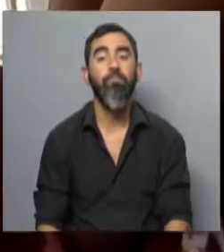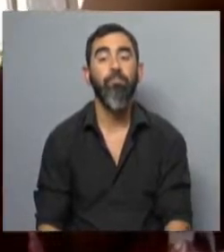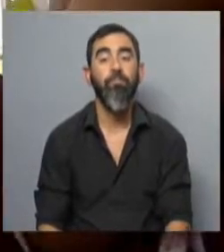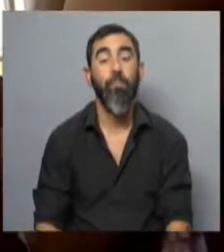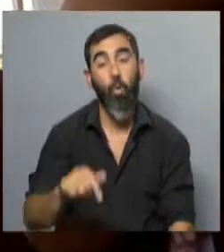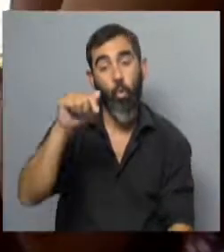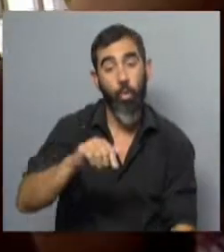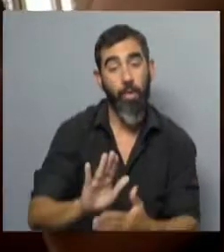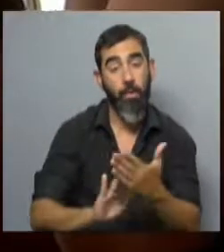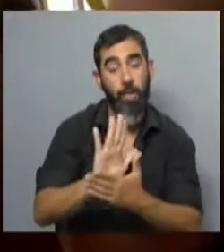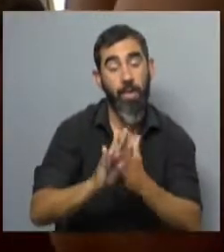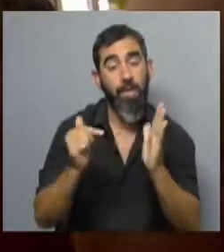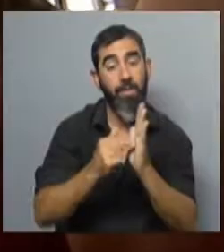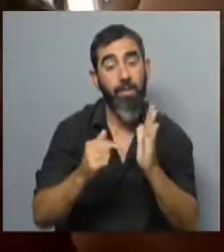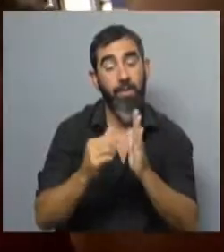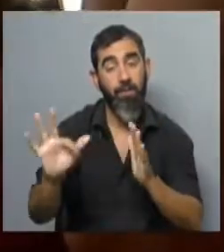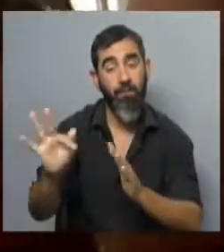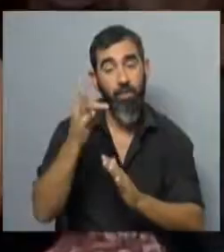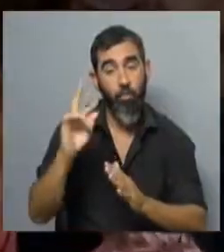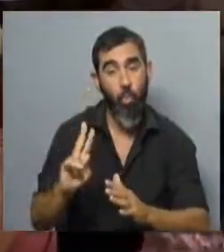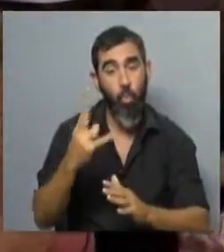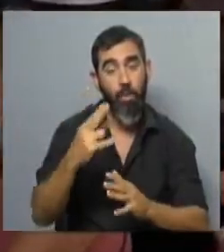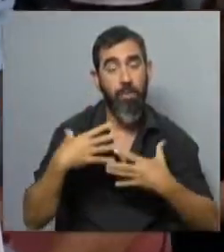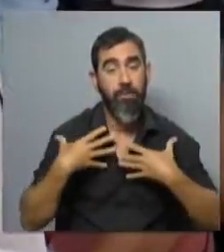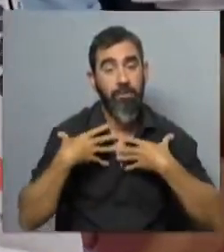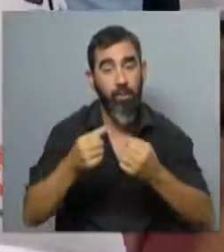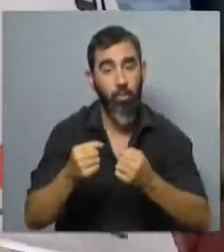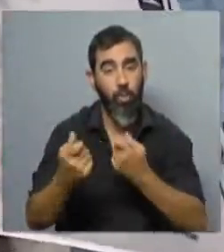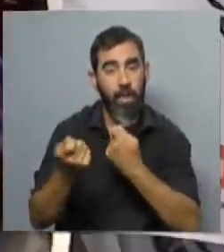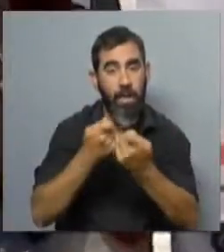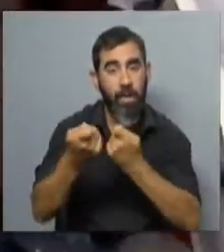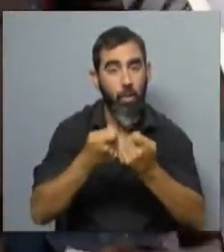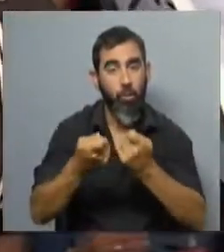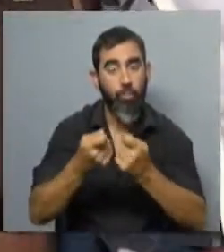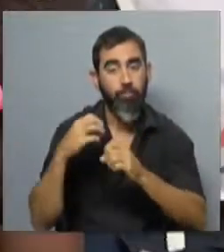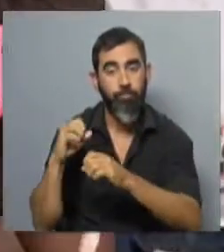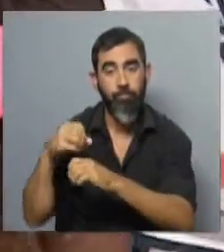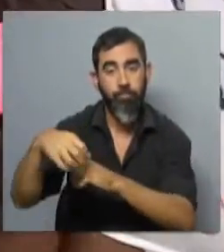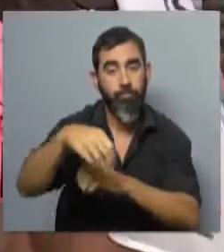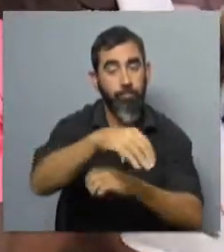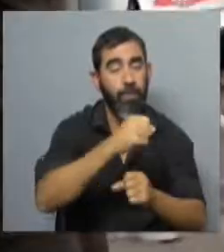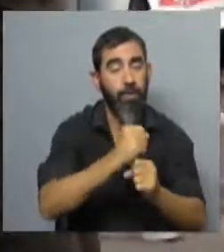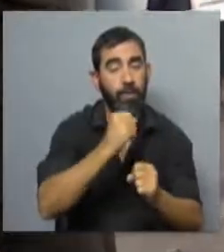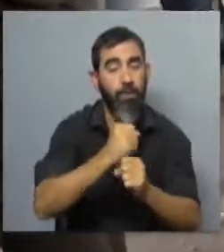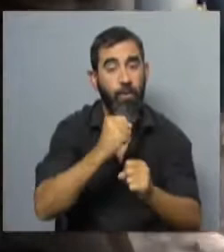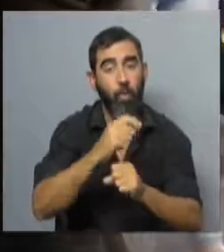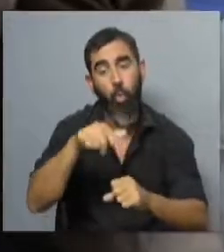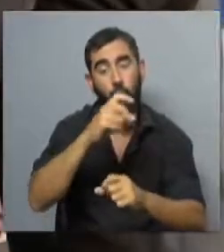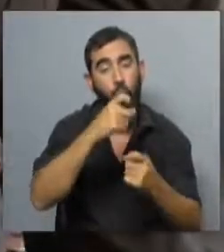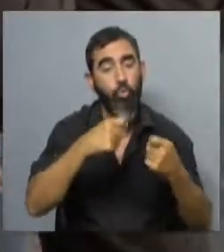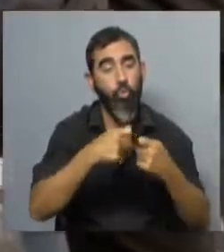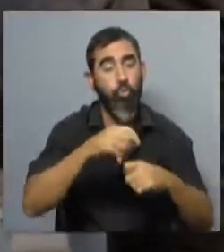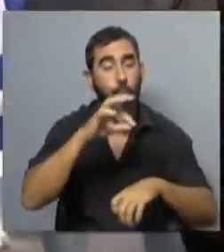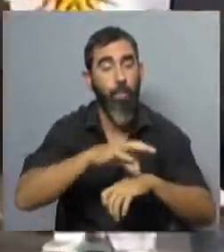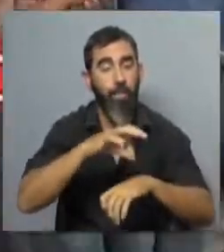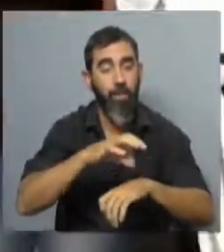Desde hoy de mañana, dirigentes de la Federación Uruguaya de la Salud negocian la redistribución de la plantilla en otras